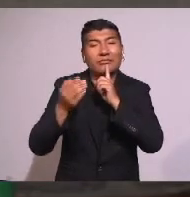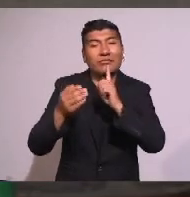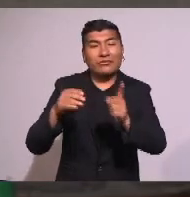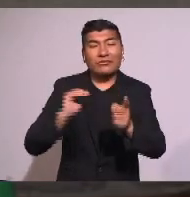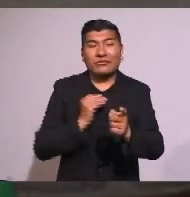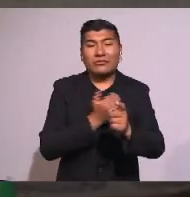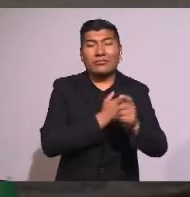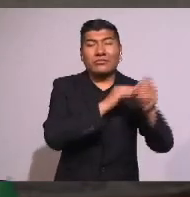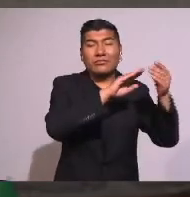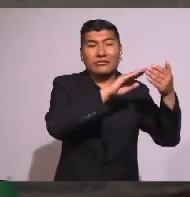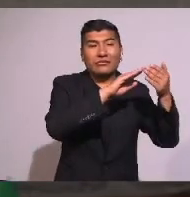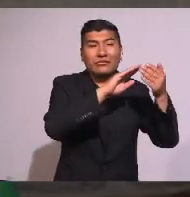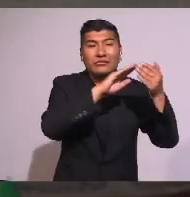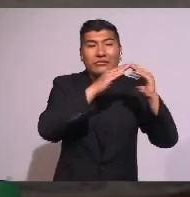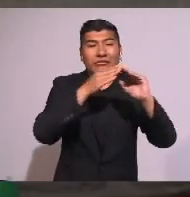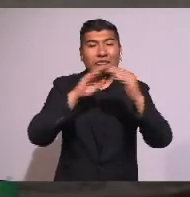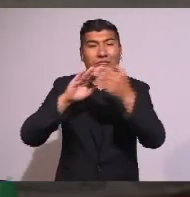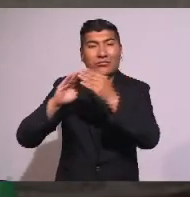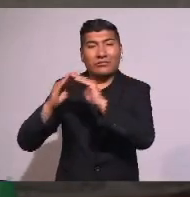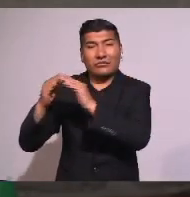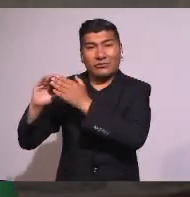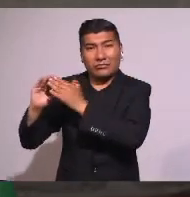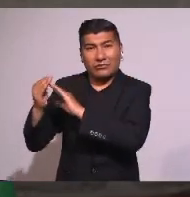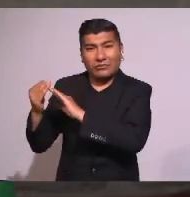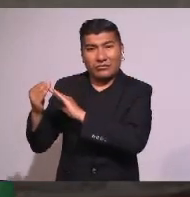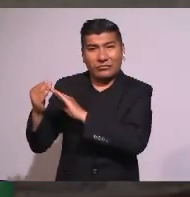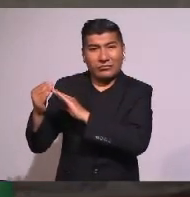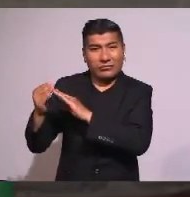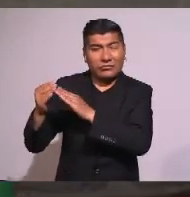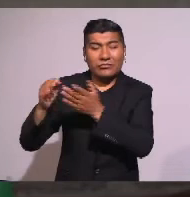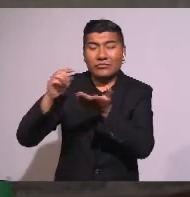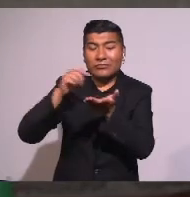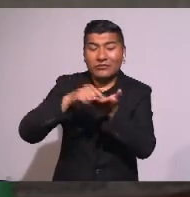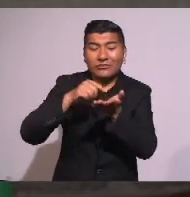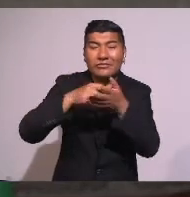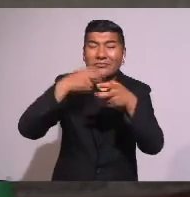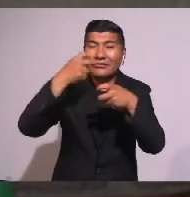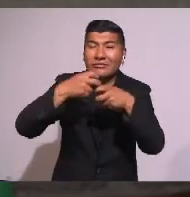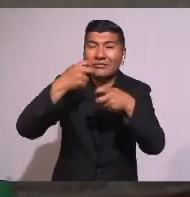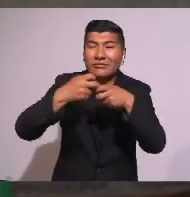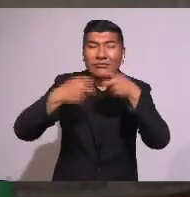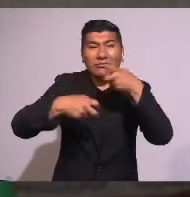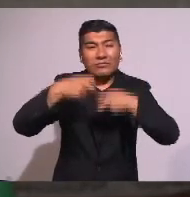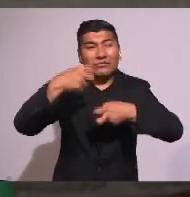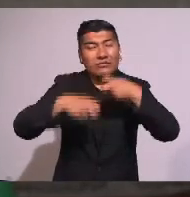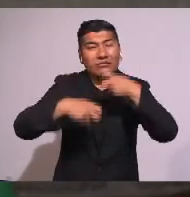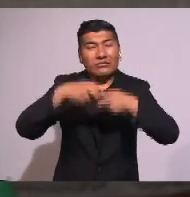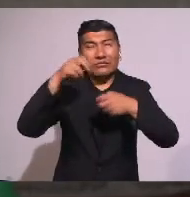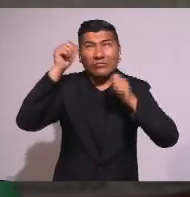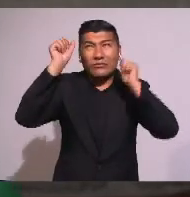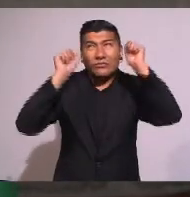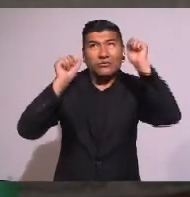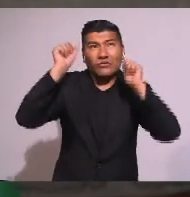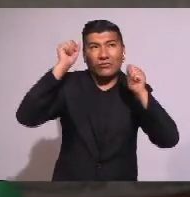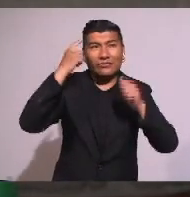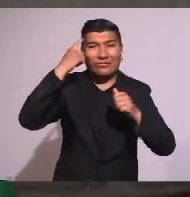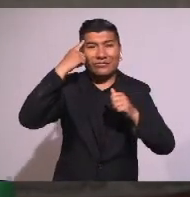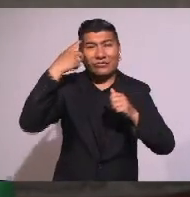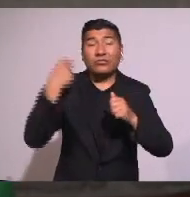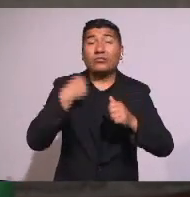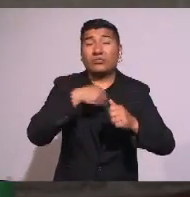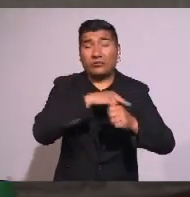nuestro pueblo. Frente a esta delicada situación que vivimos de incertidumbre,